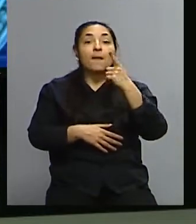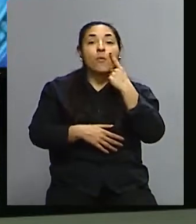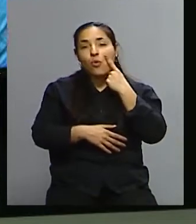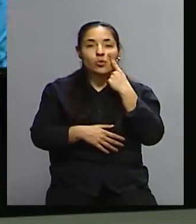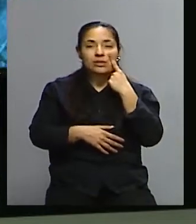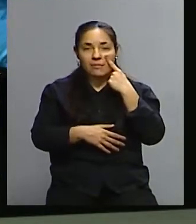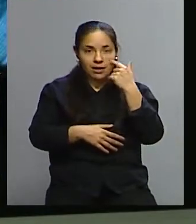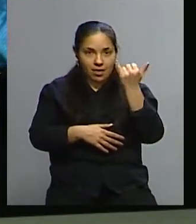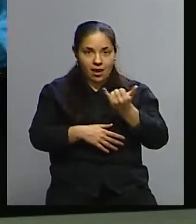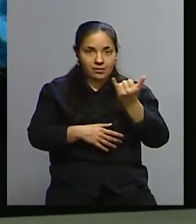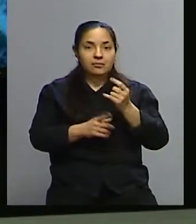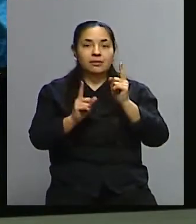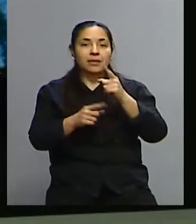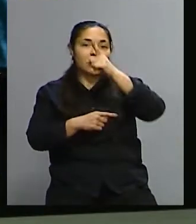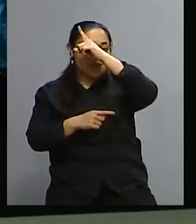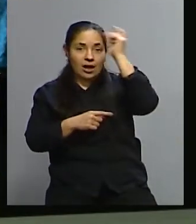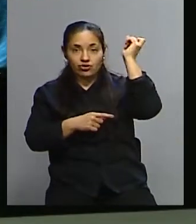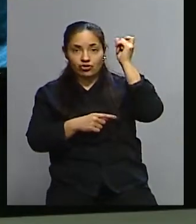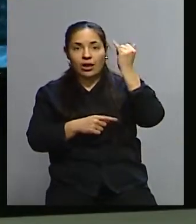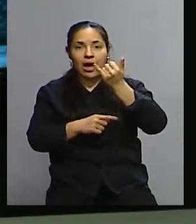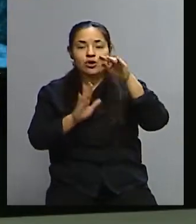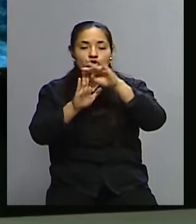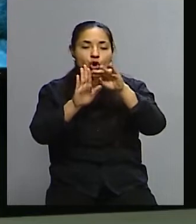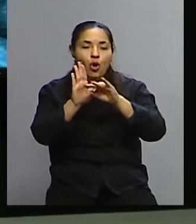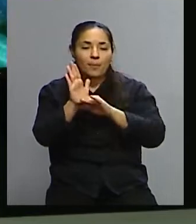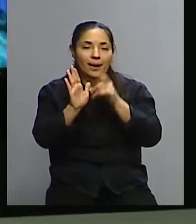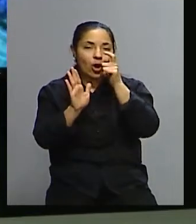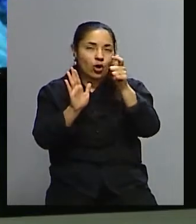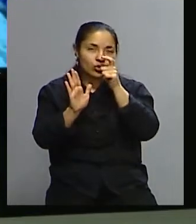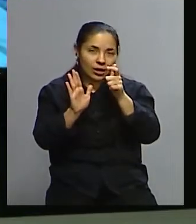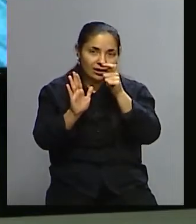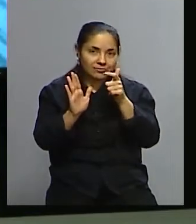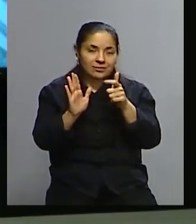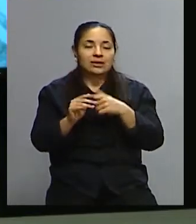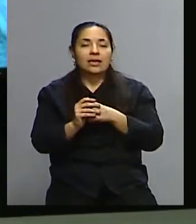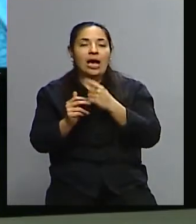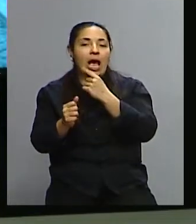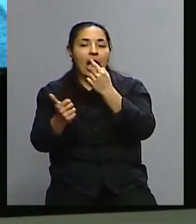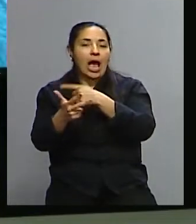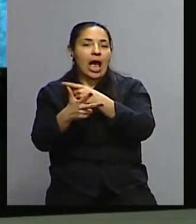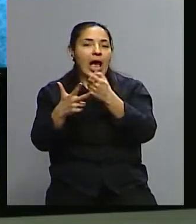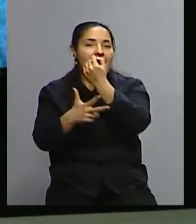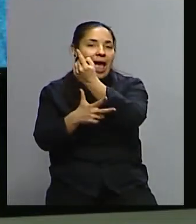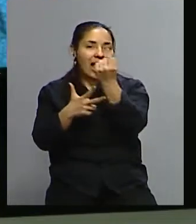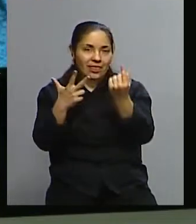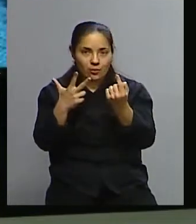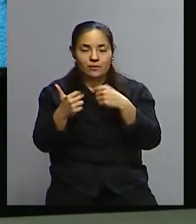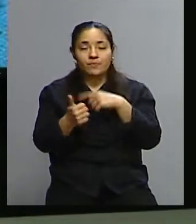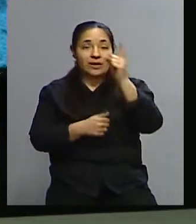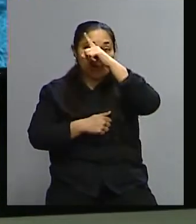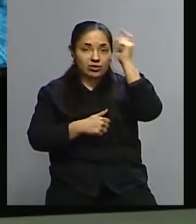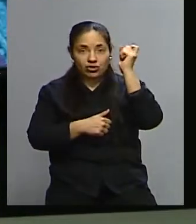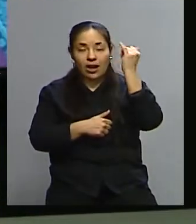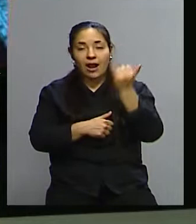y nación, distintas normas que lo regulan, porque son privativas de cada una de estas jurisdicciones. A nivel nacional tenemos